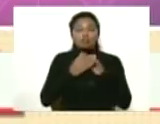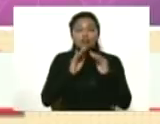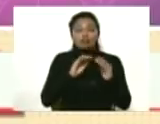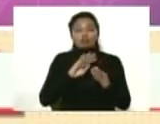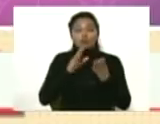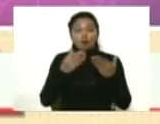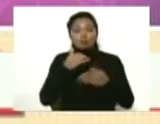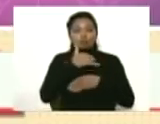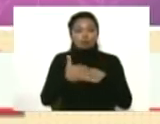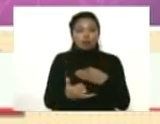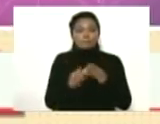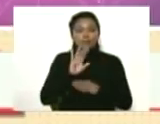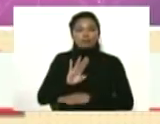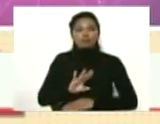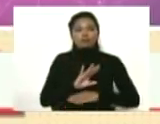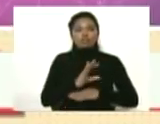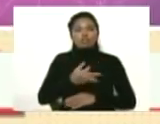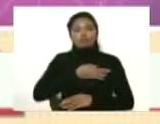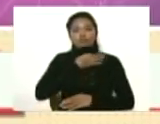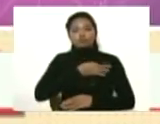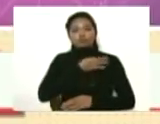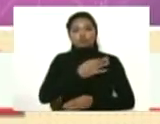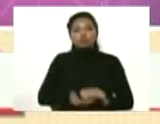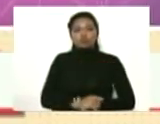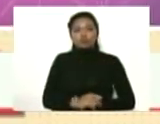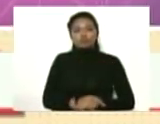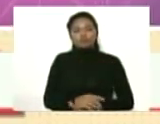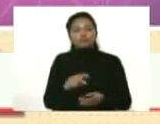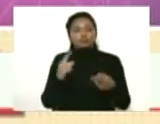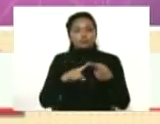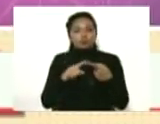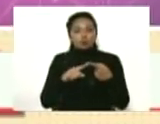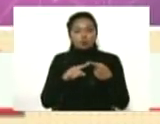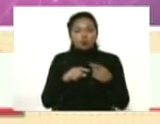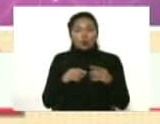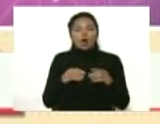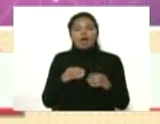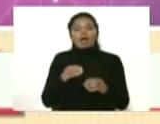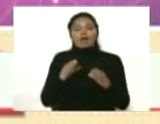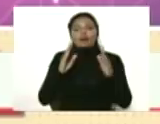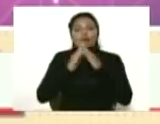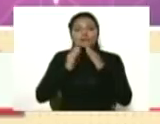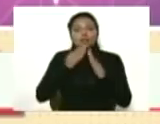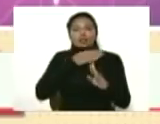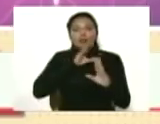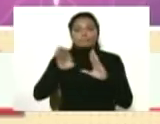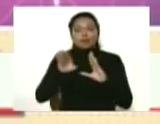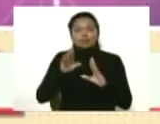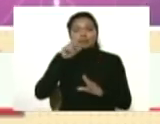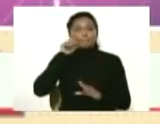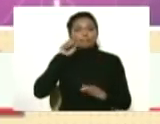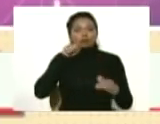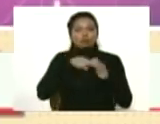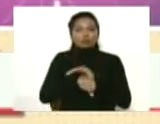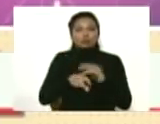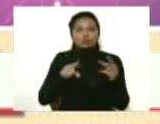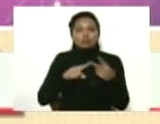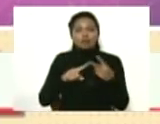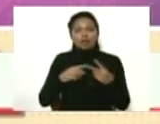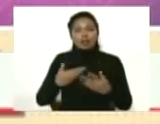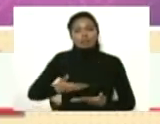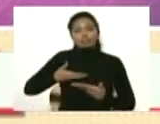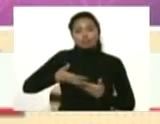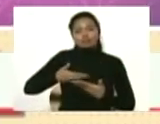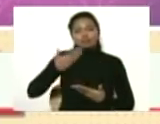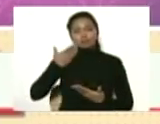los programas de protección social, tales como hogares de la patria, parto humanizado, lactancia